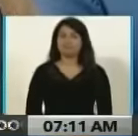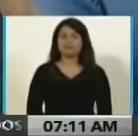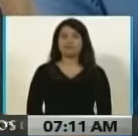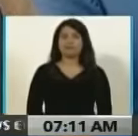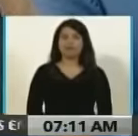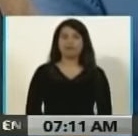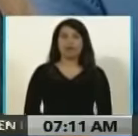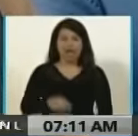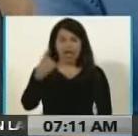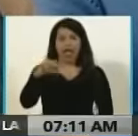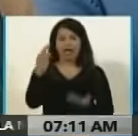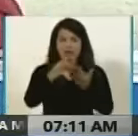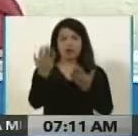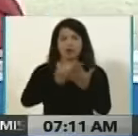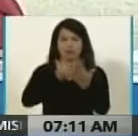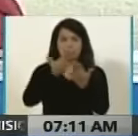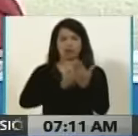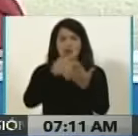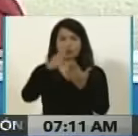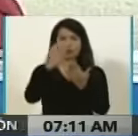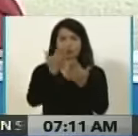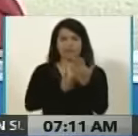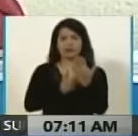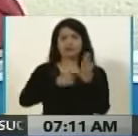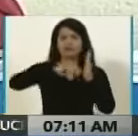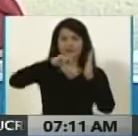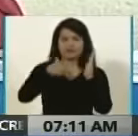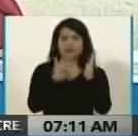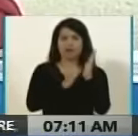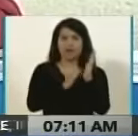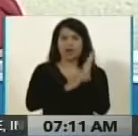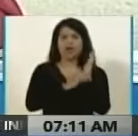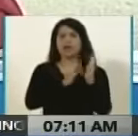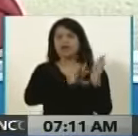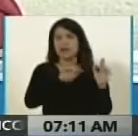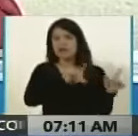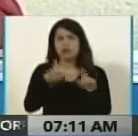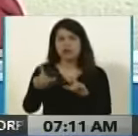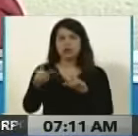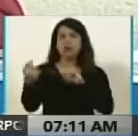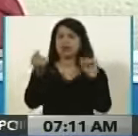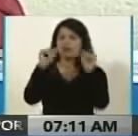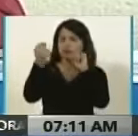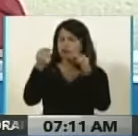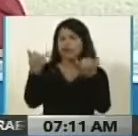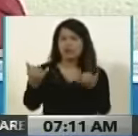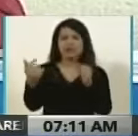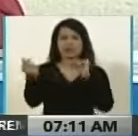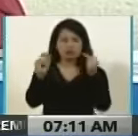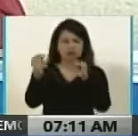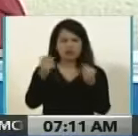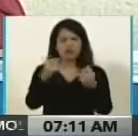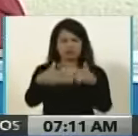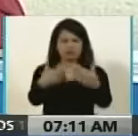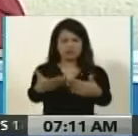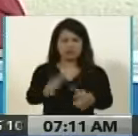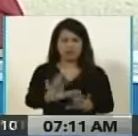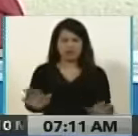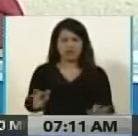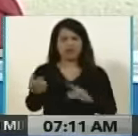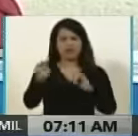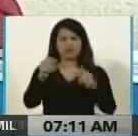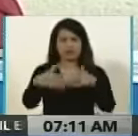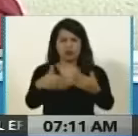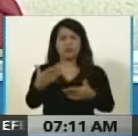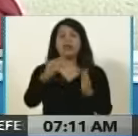Hay un documento escrito que está en este momento en consultas, en debate, ¿no?